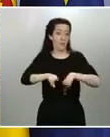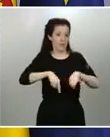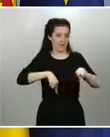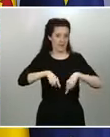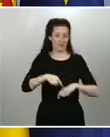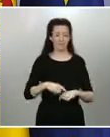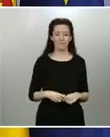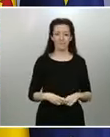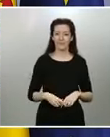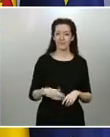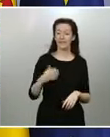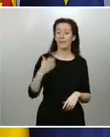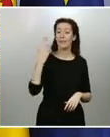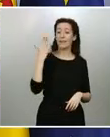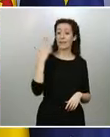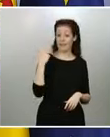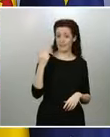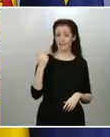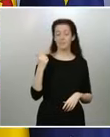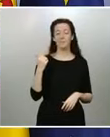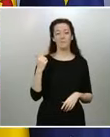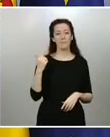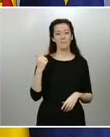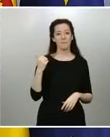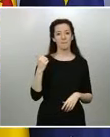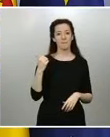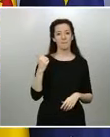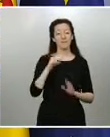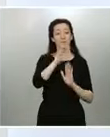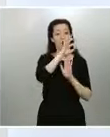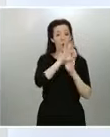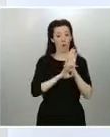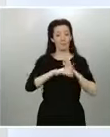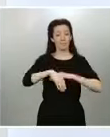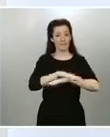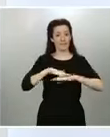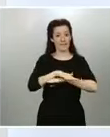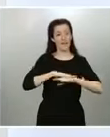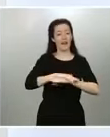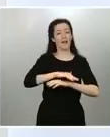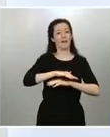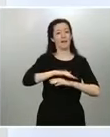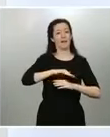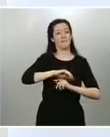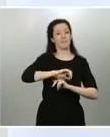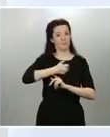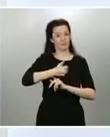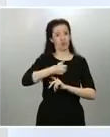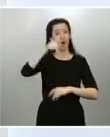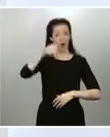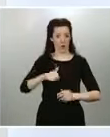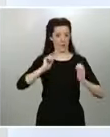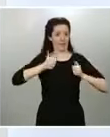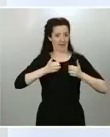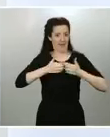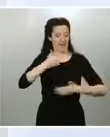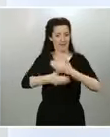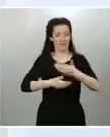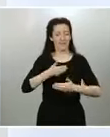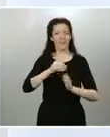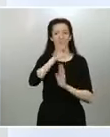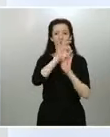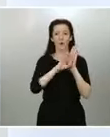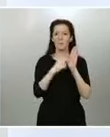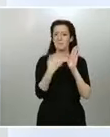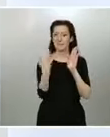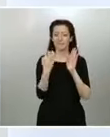para su entrada en vigor hoy la orden ministerial que regula el primer paquete del conjunto de medidas en el transporte